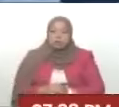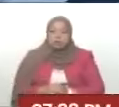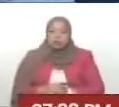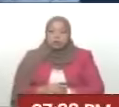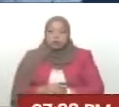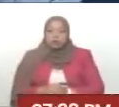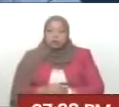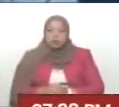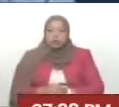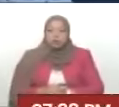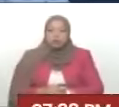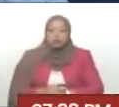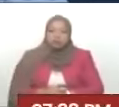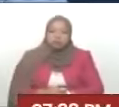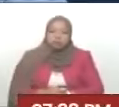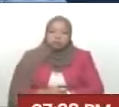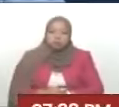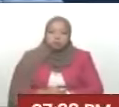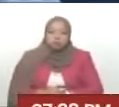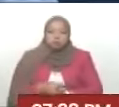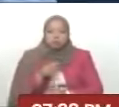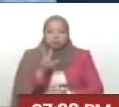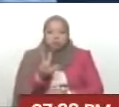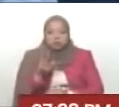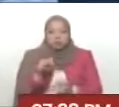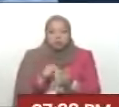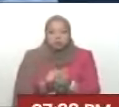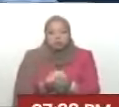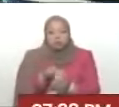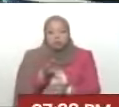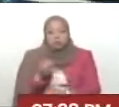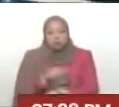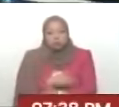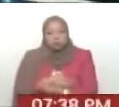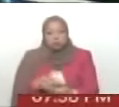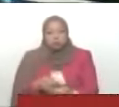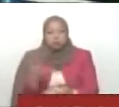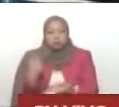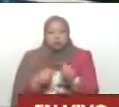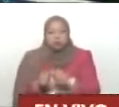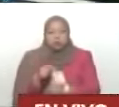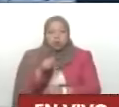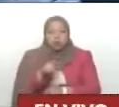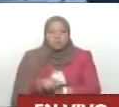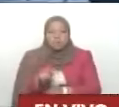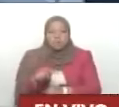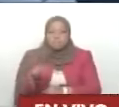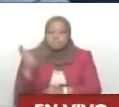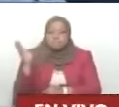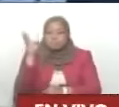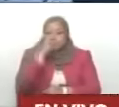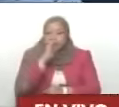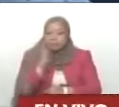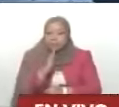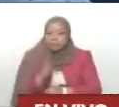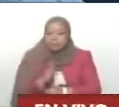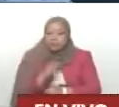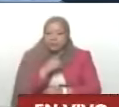comercio, con 3.500 millones de personas. Brasil,